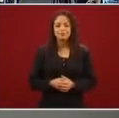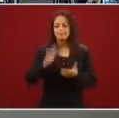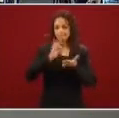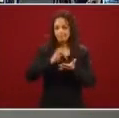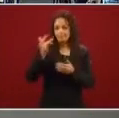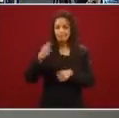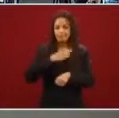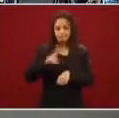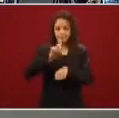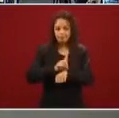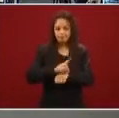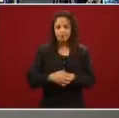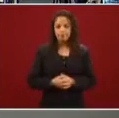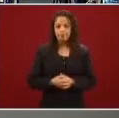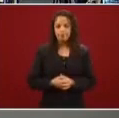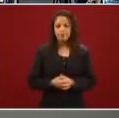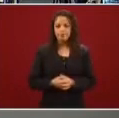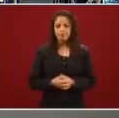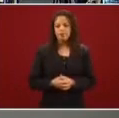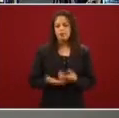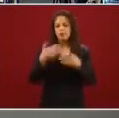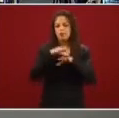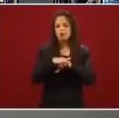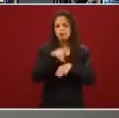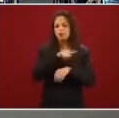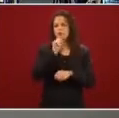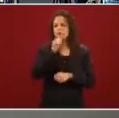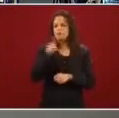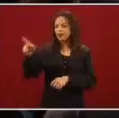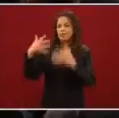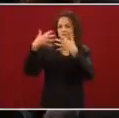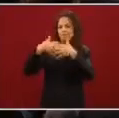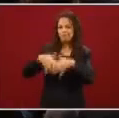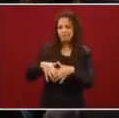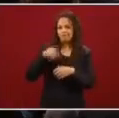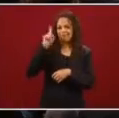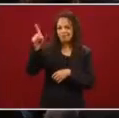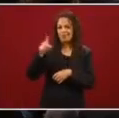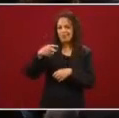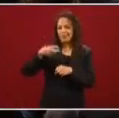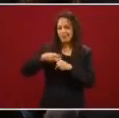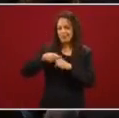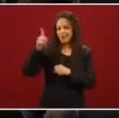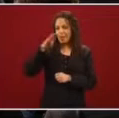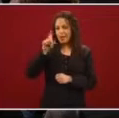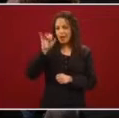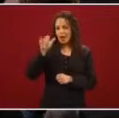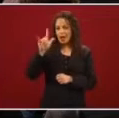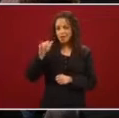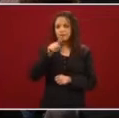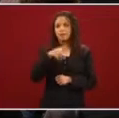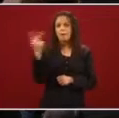Gracias. Buenos días. Sobre la mismo de Constellation Brands, en la pregunta 1